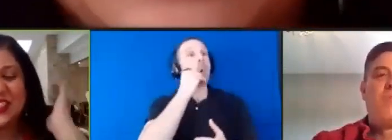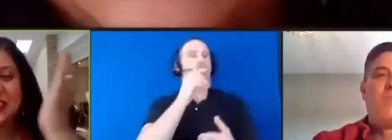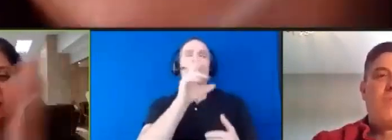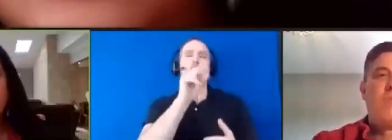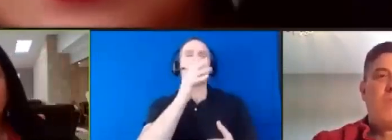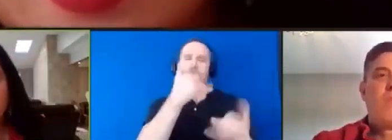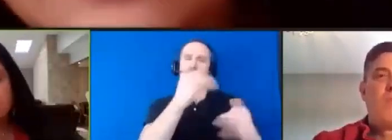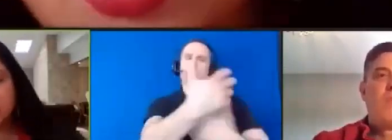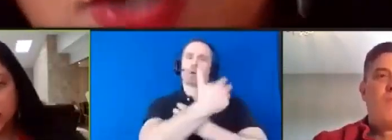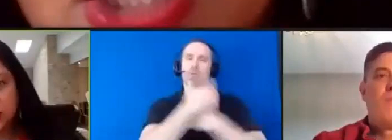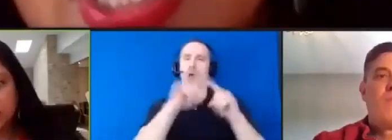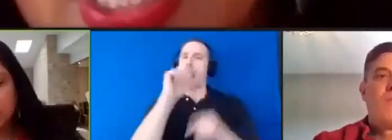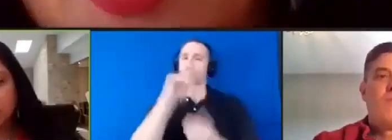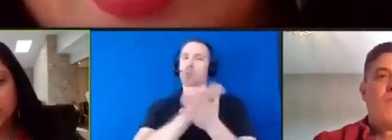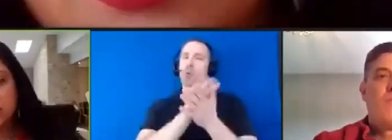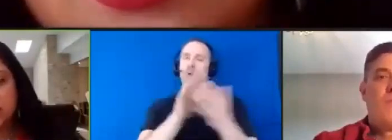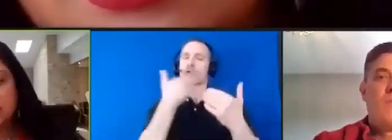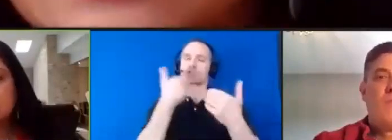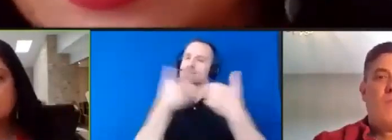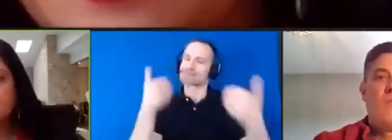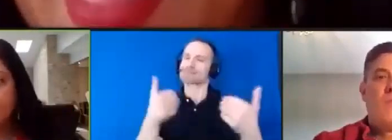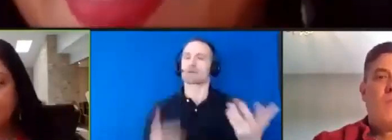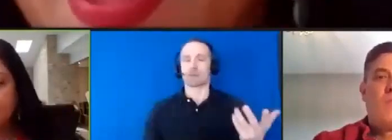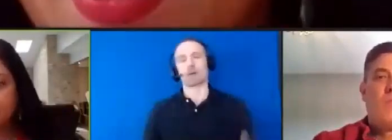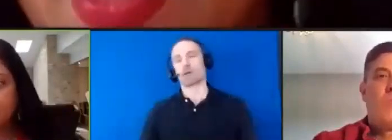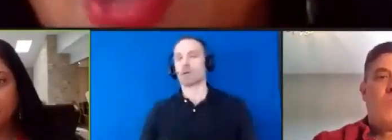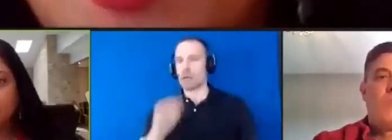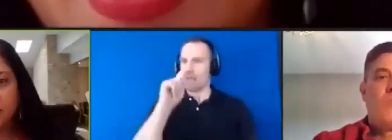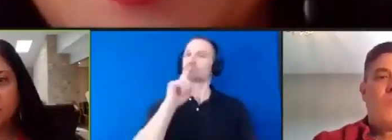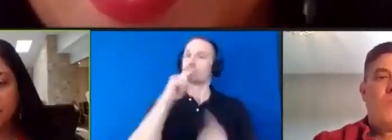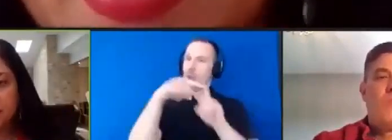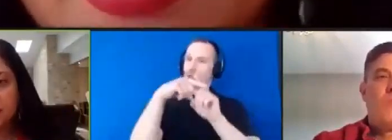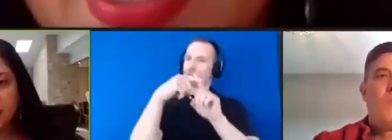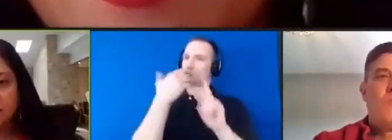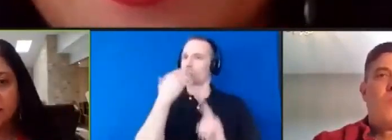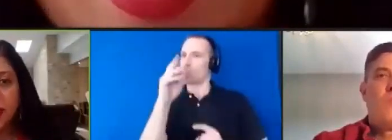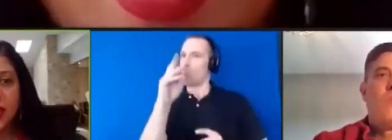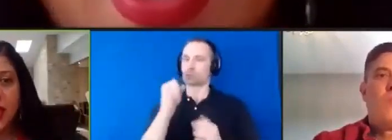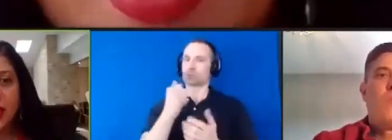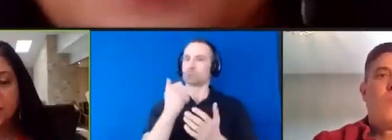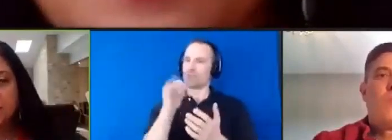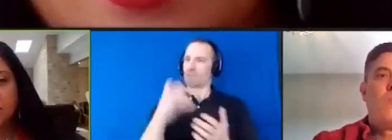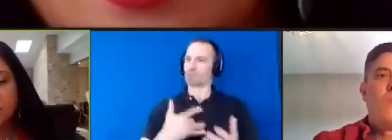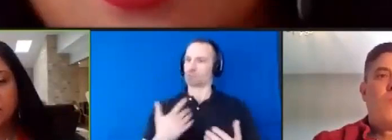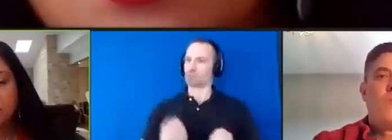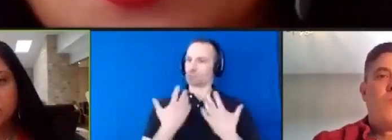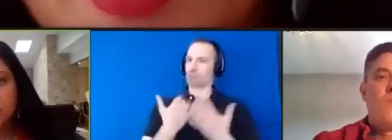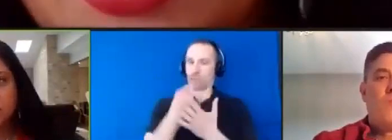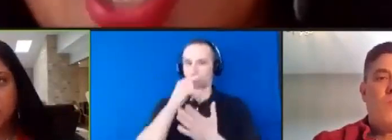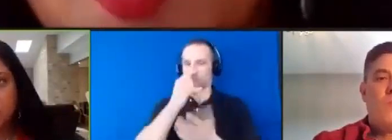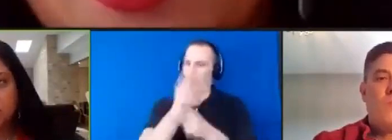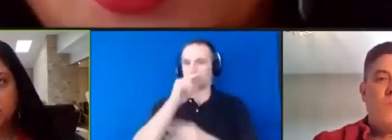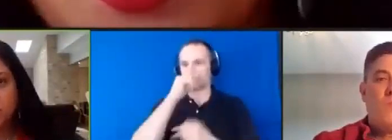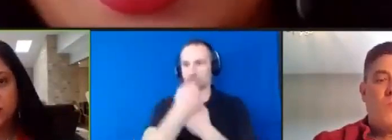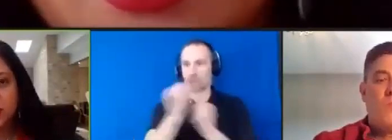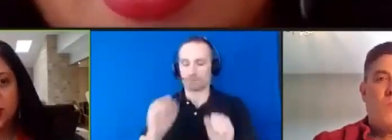mantienen sus mascarillas y se revisan unos a los otros el distanciamiento social y lo siguen haciendo